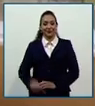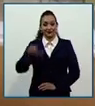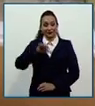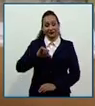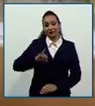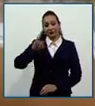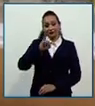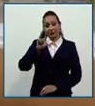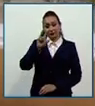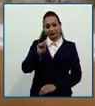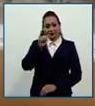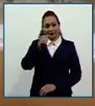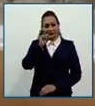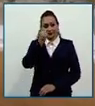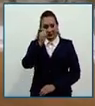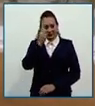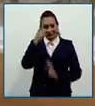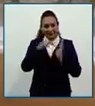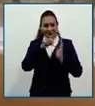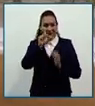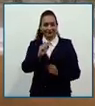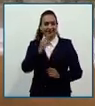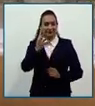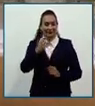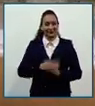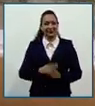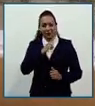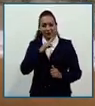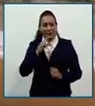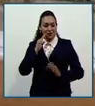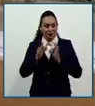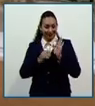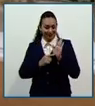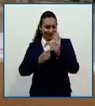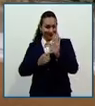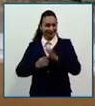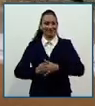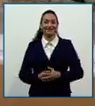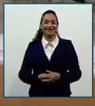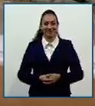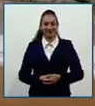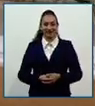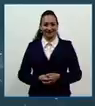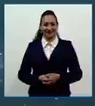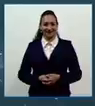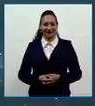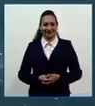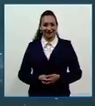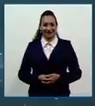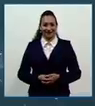Hoy es jueves 26 de septiembre de 2024 y estas son las noticias.